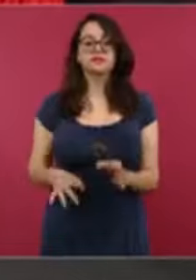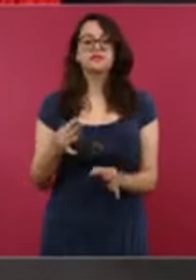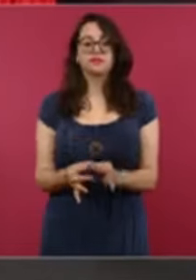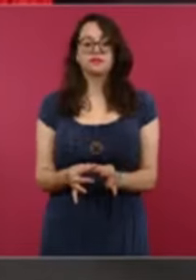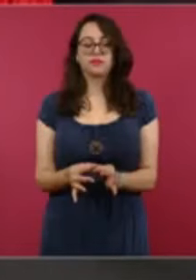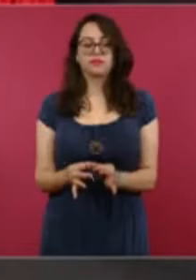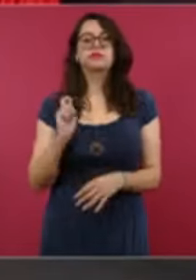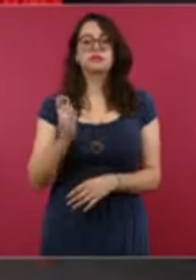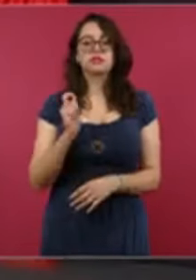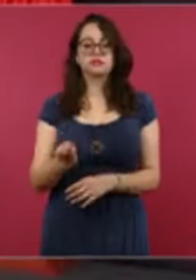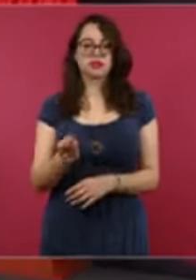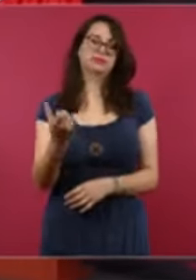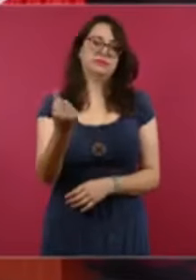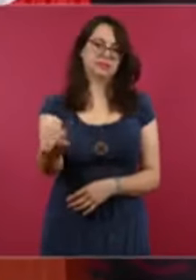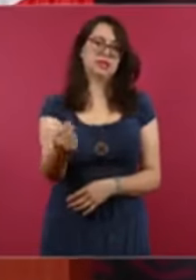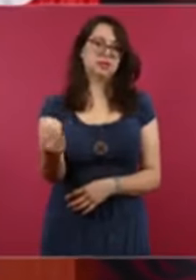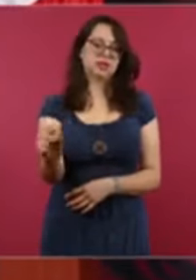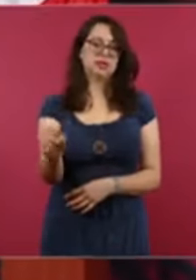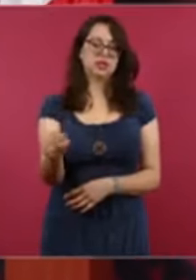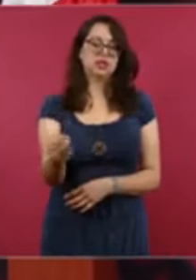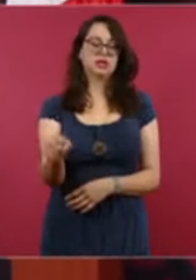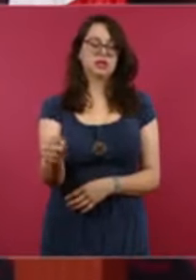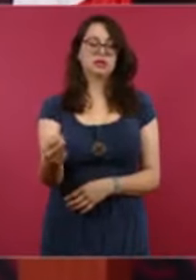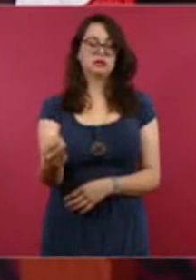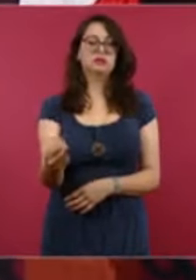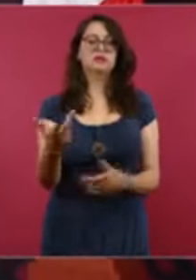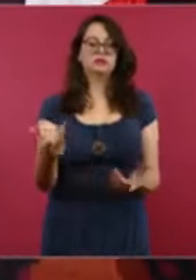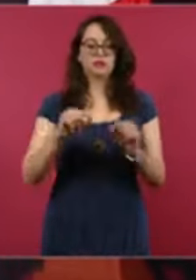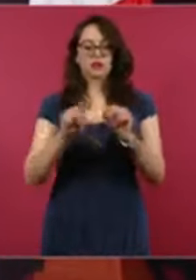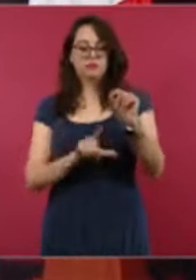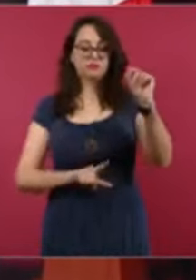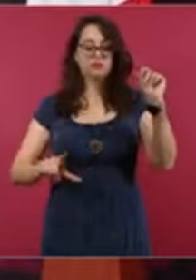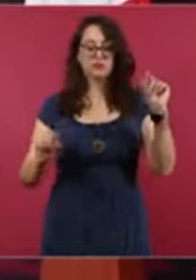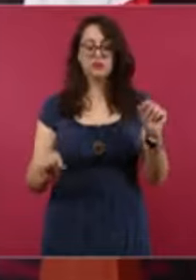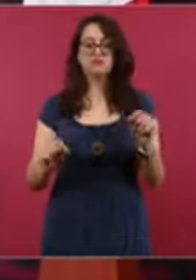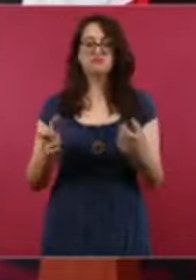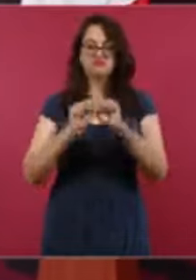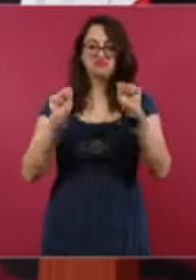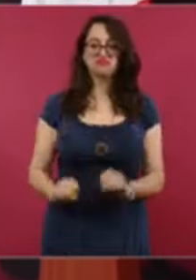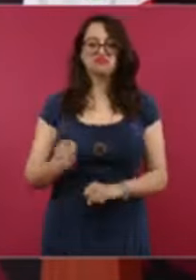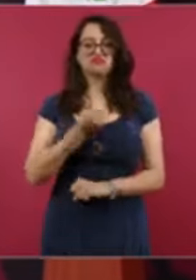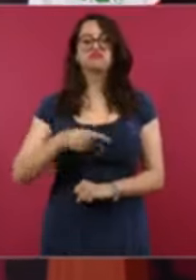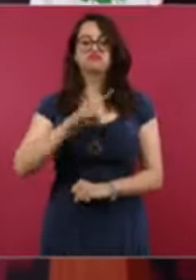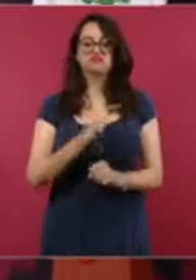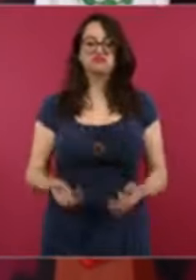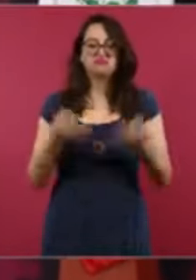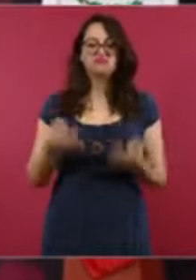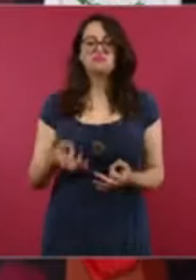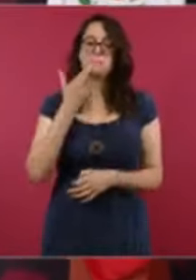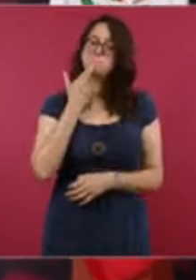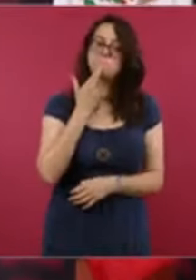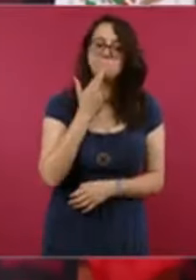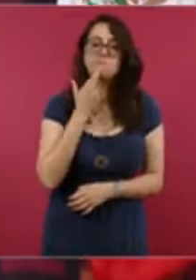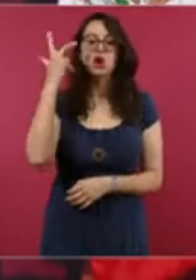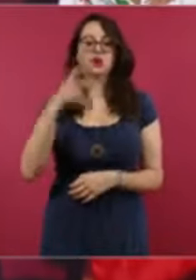concluya septiembre, vamos a tener en México el mejor sistema de salud pública del mundo.